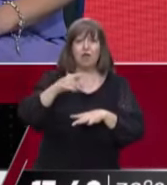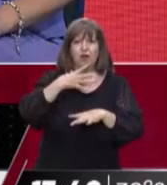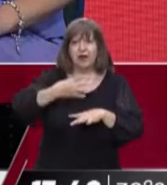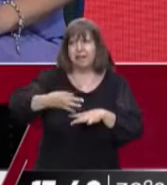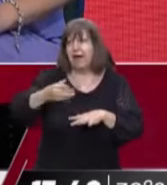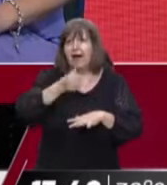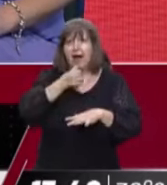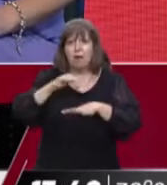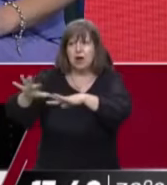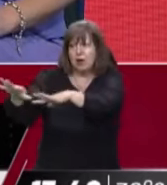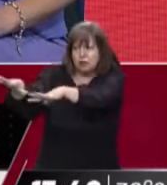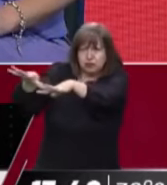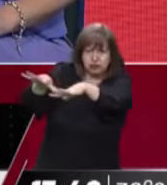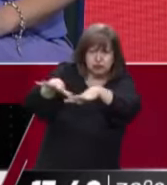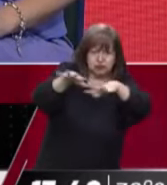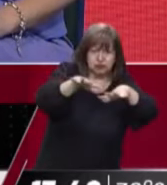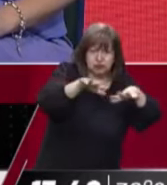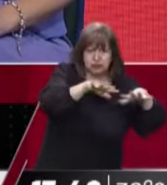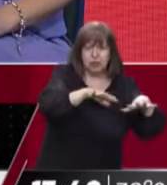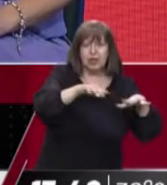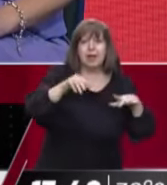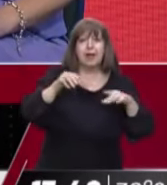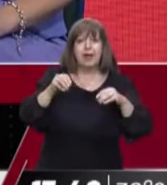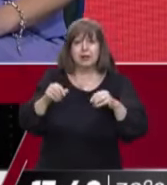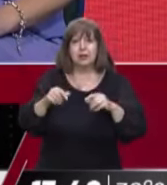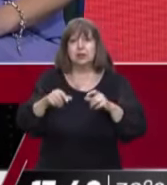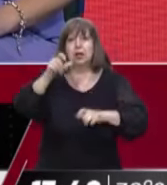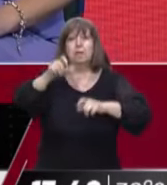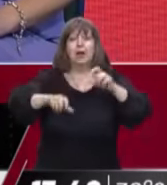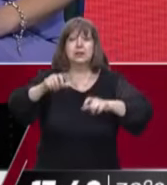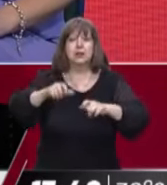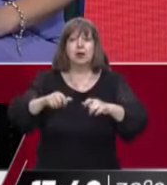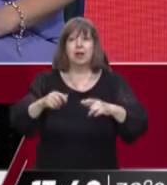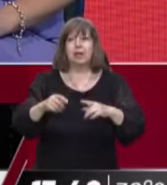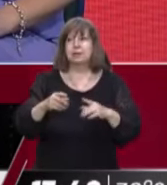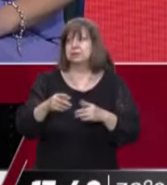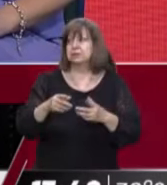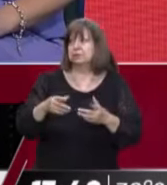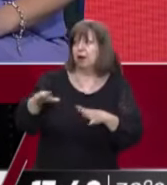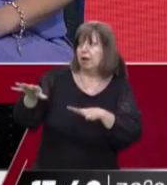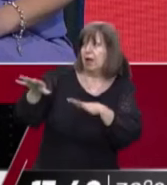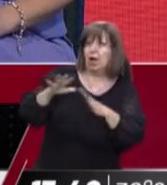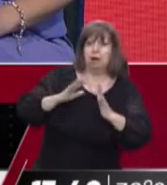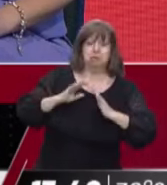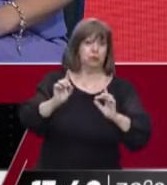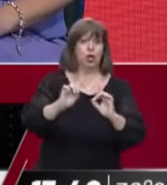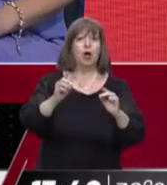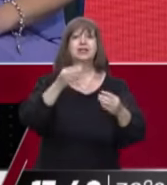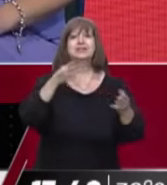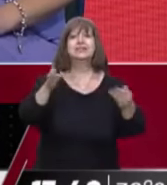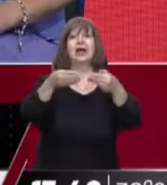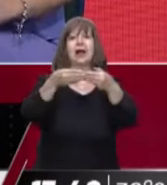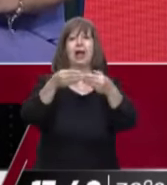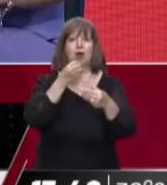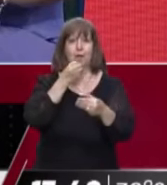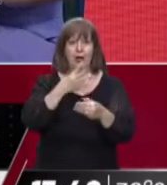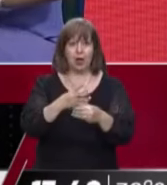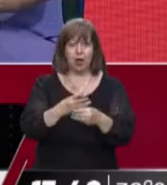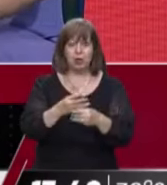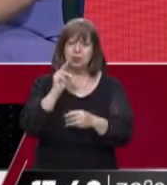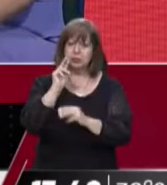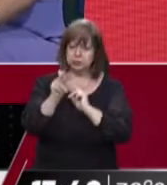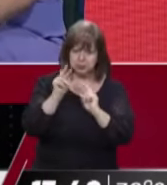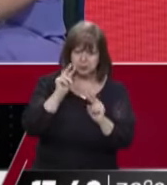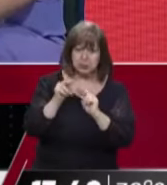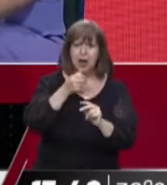de agua no lleno no repleto pero sí había una gran cantidad de agua lo que lo que podemos ver ahora es que el agua está más turbia de lo